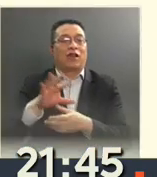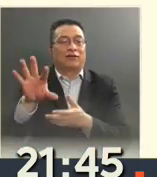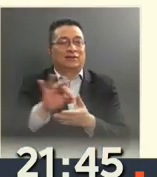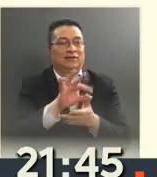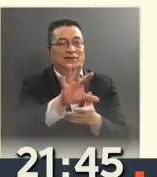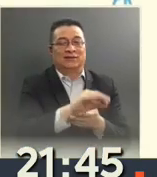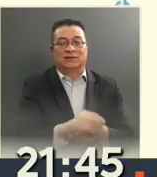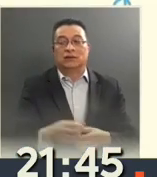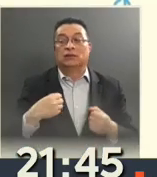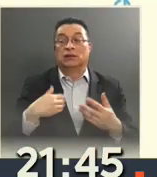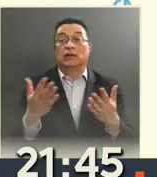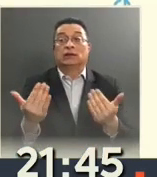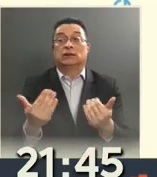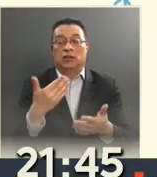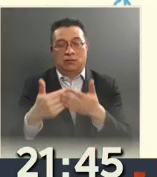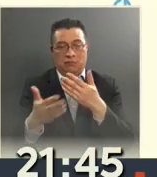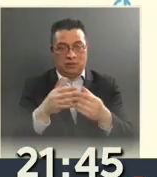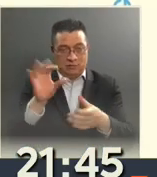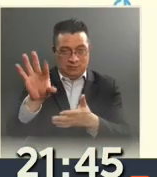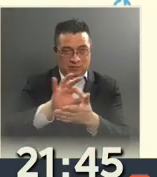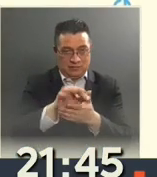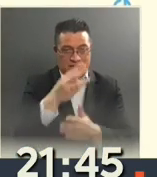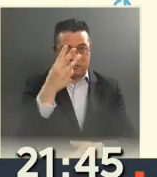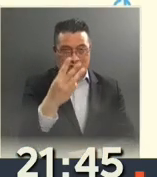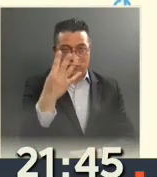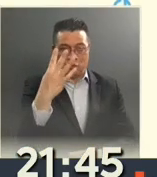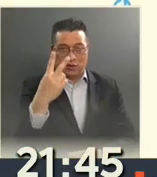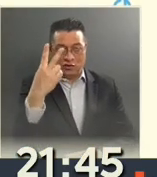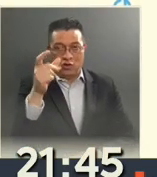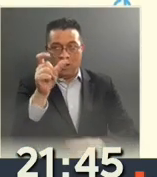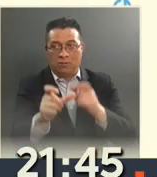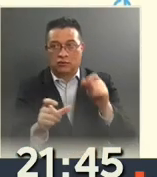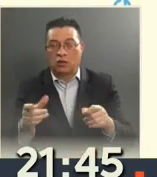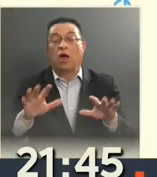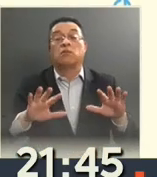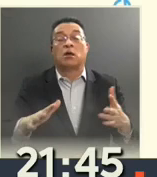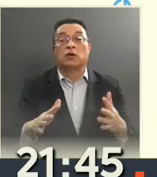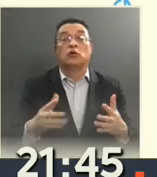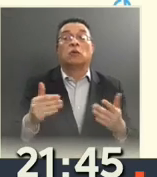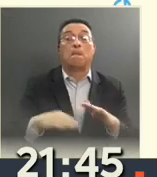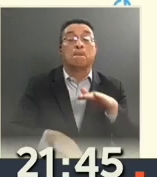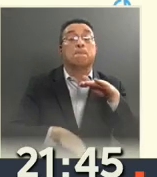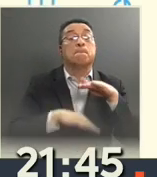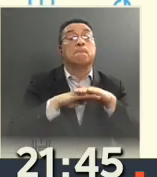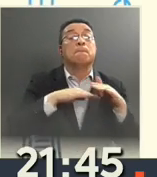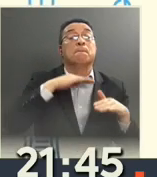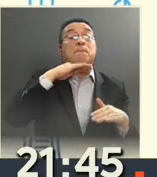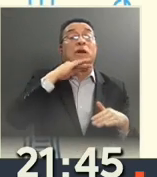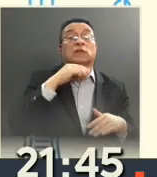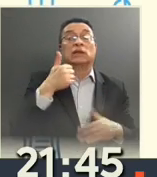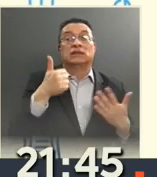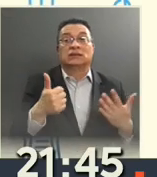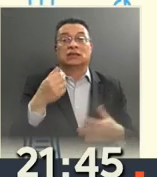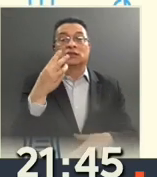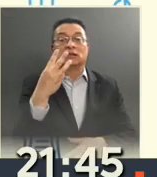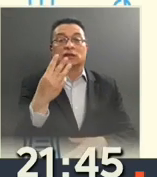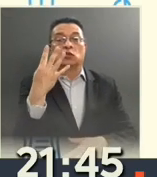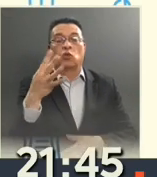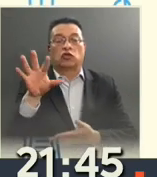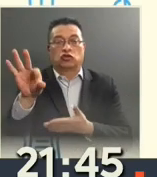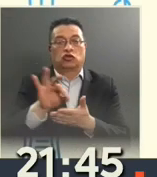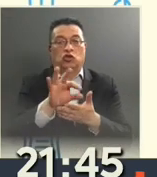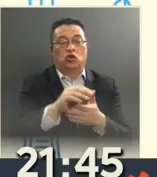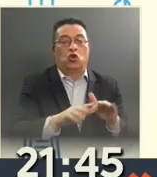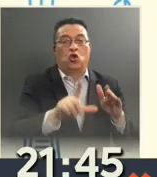de obra de 342 personas en promedio, con una capacidad máxima de 634 puestos de trabajo, en